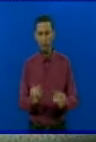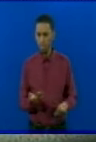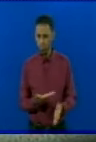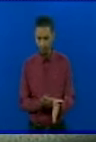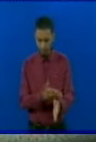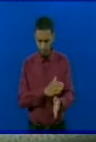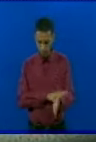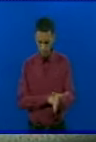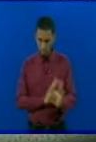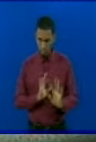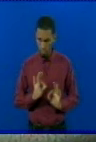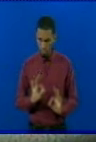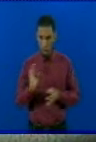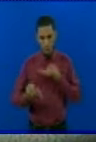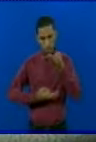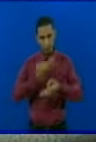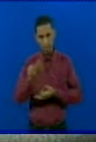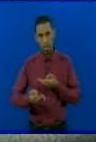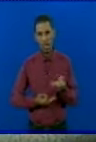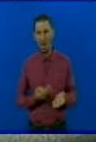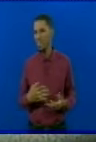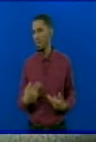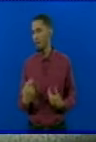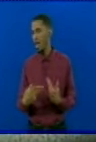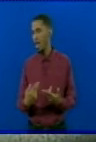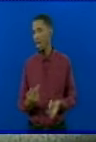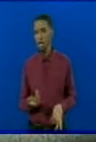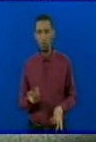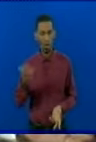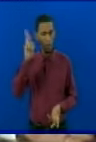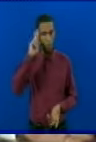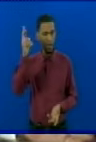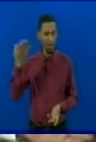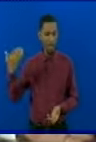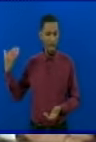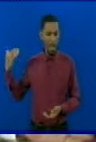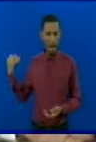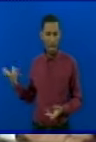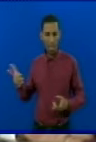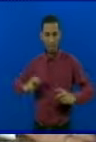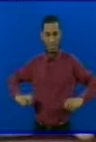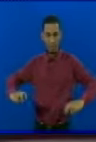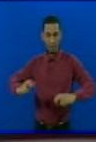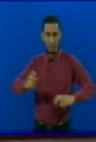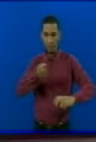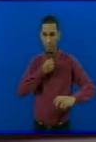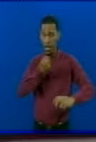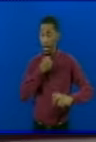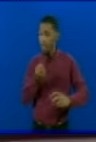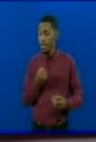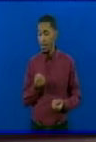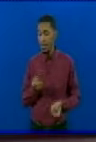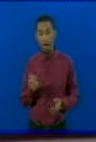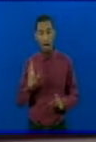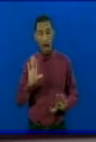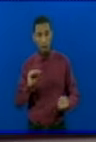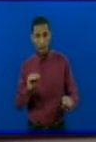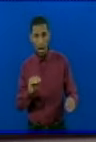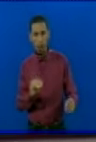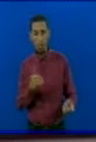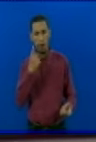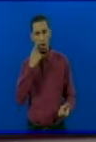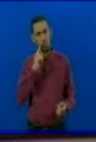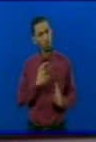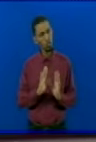de actualización de lo que ha sucedido desde el último panel en el que tuvimos la oportunidad de dialogar, primera secretaria, hasta este momento. Vamos a conocer un